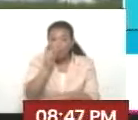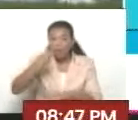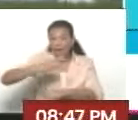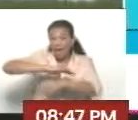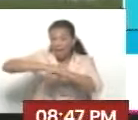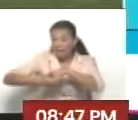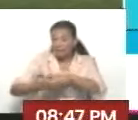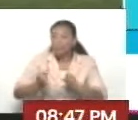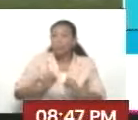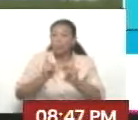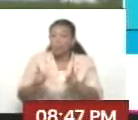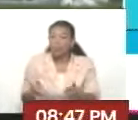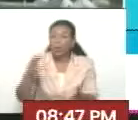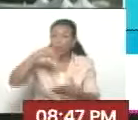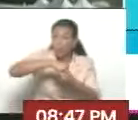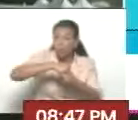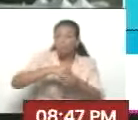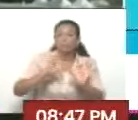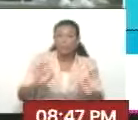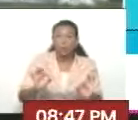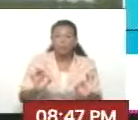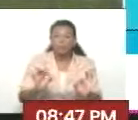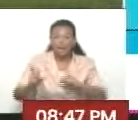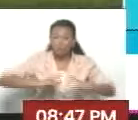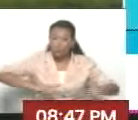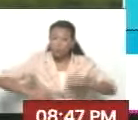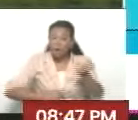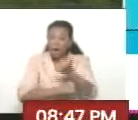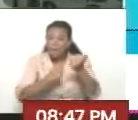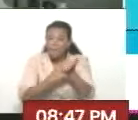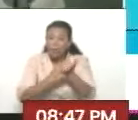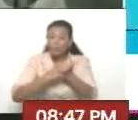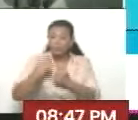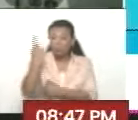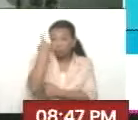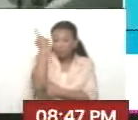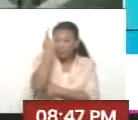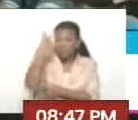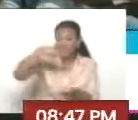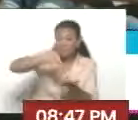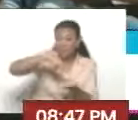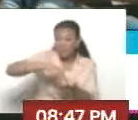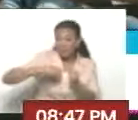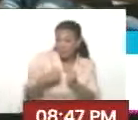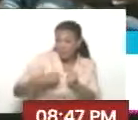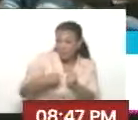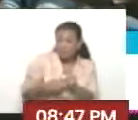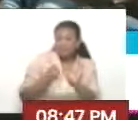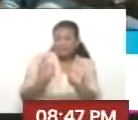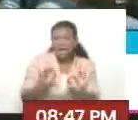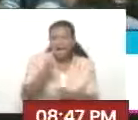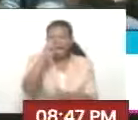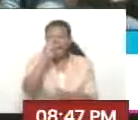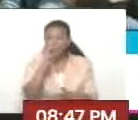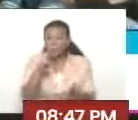él me dio la oportunidad de pertenecer a la Dirección de Apoyo Aéreo de la Policía del Estado Miranda. Y en el